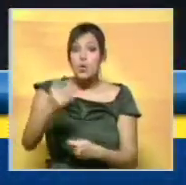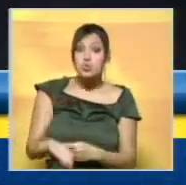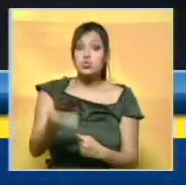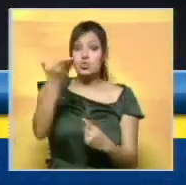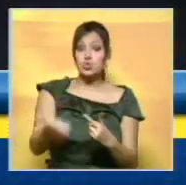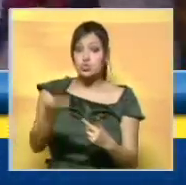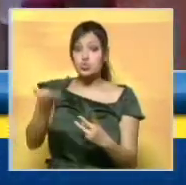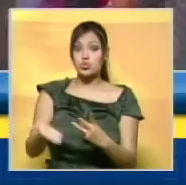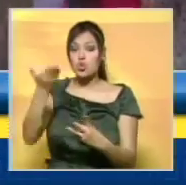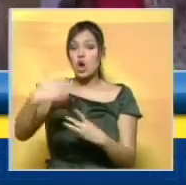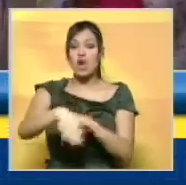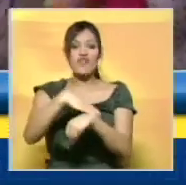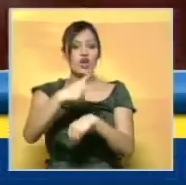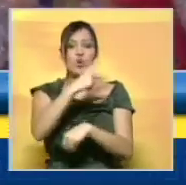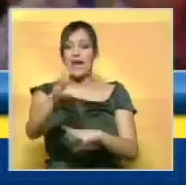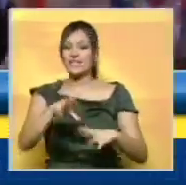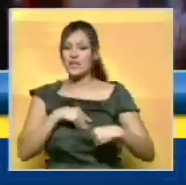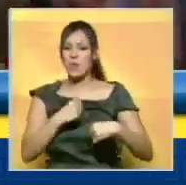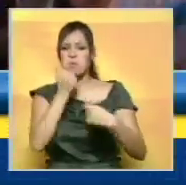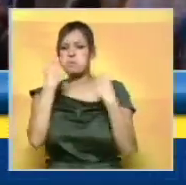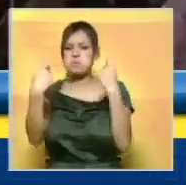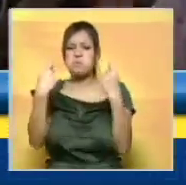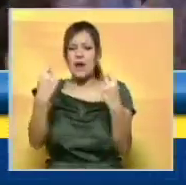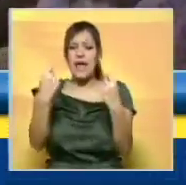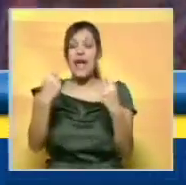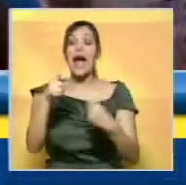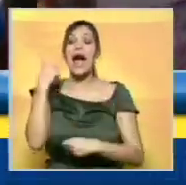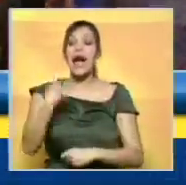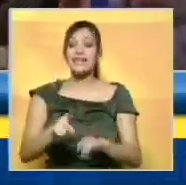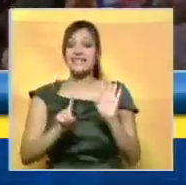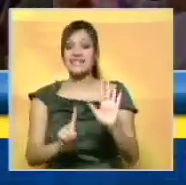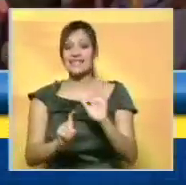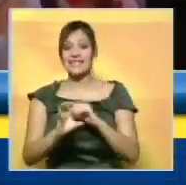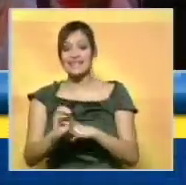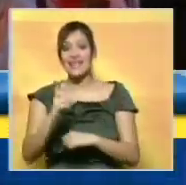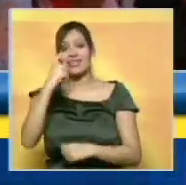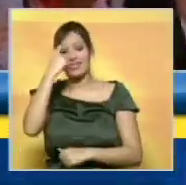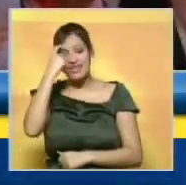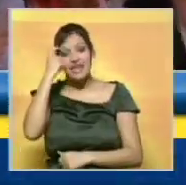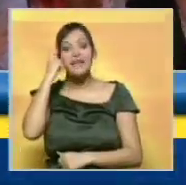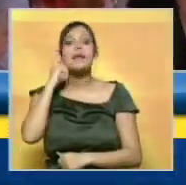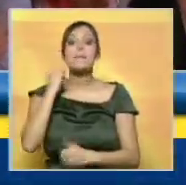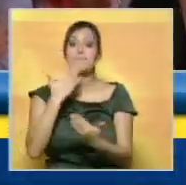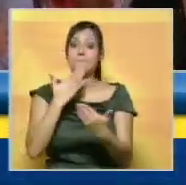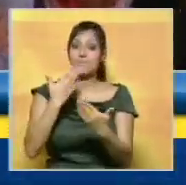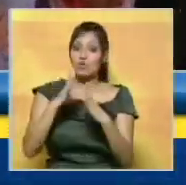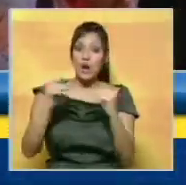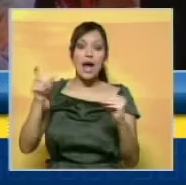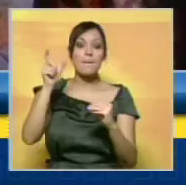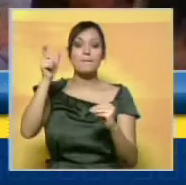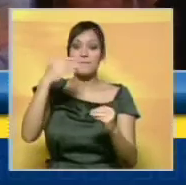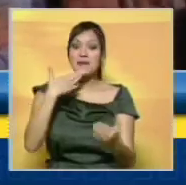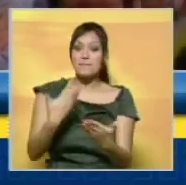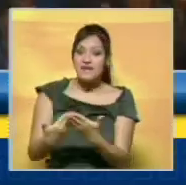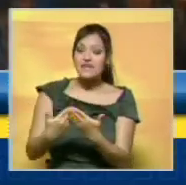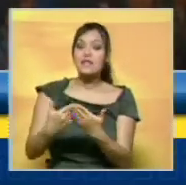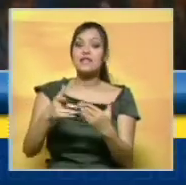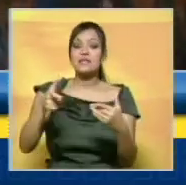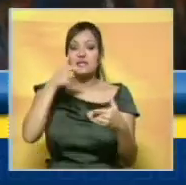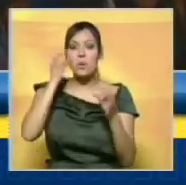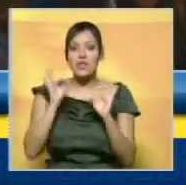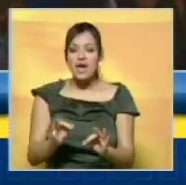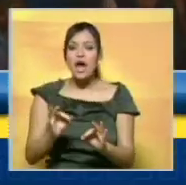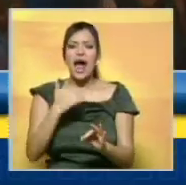manifestaciones antigubernamentales. La medida estará vigente durante 60 días y permitirá a las fuerzas de seguridad detener